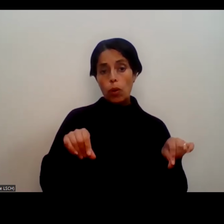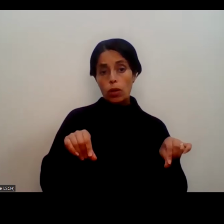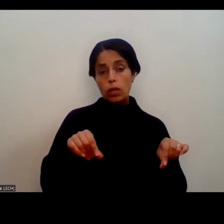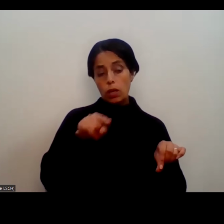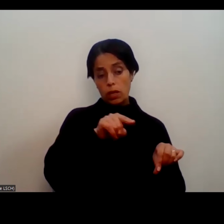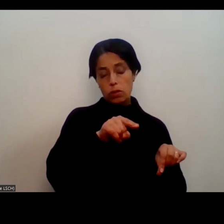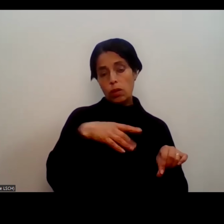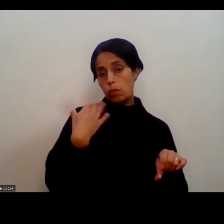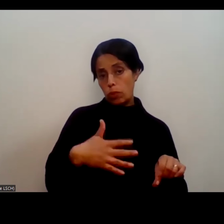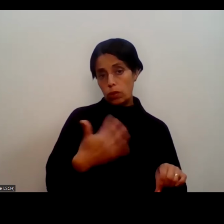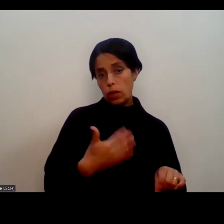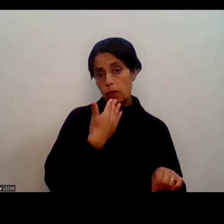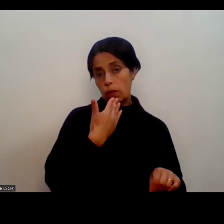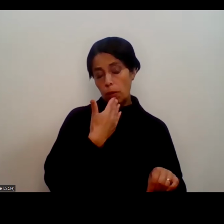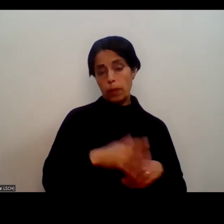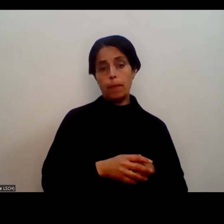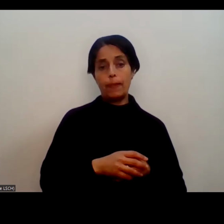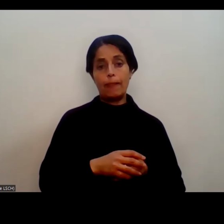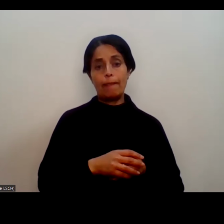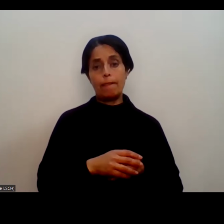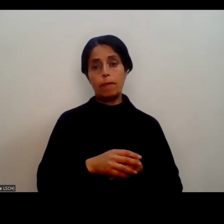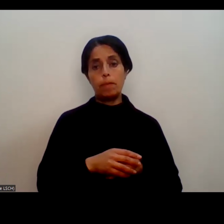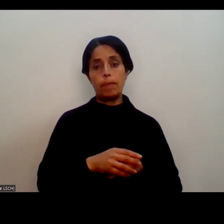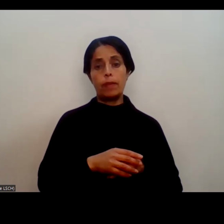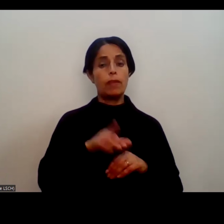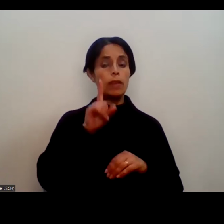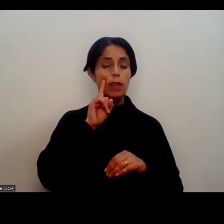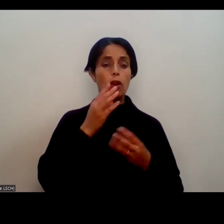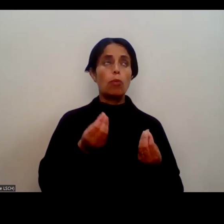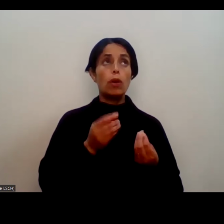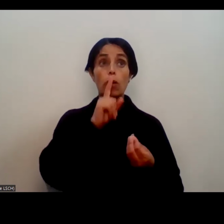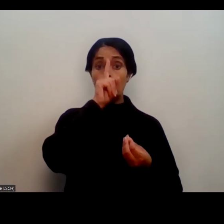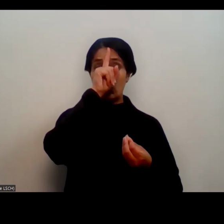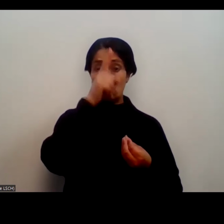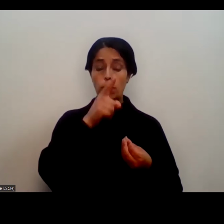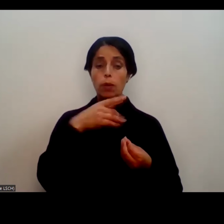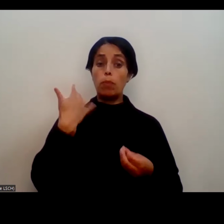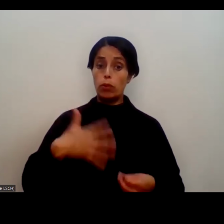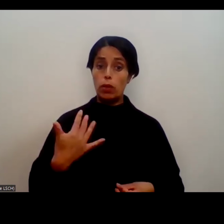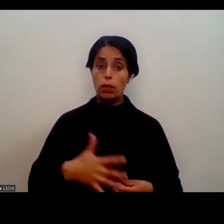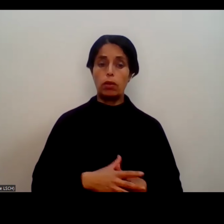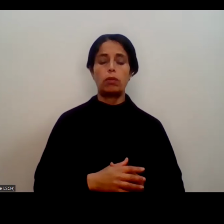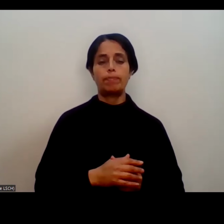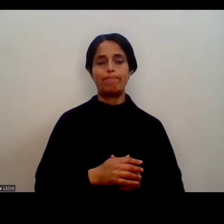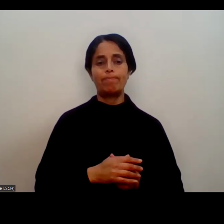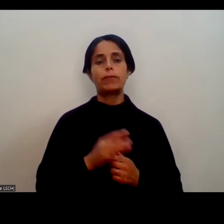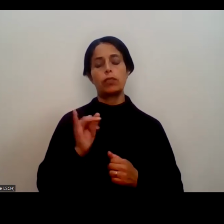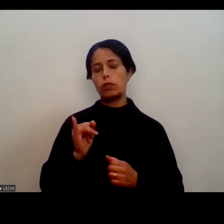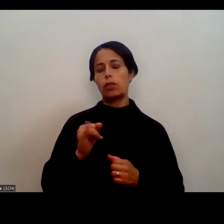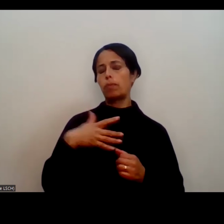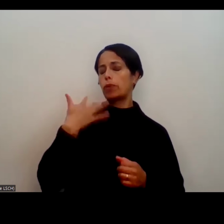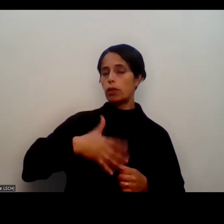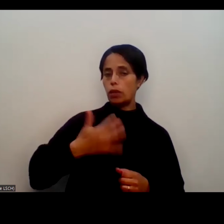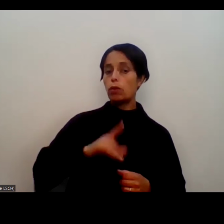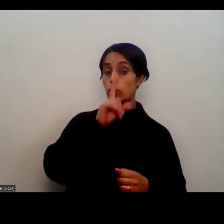Mm, claro. Tenía su uso simbólico, ¿no? Claro, Hay claro que que sí, claro que sí.